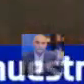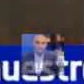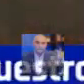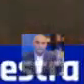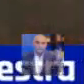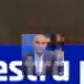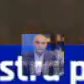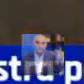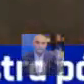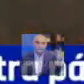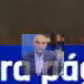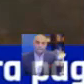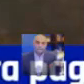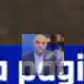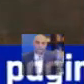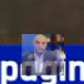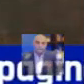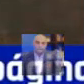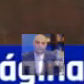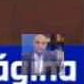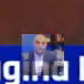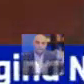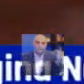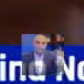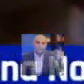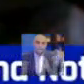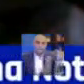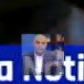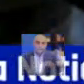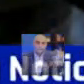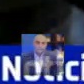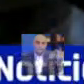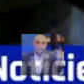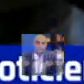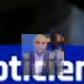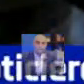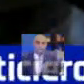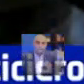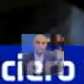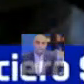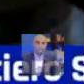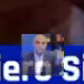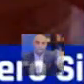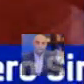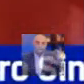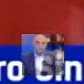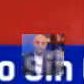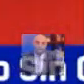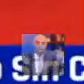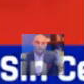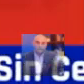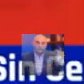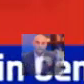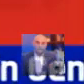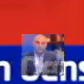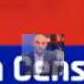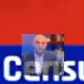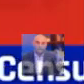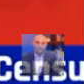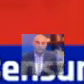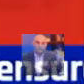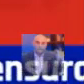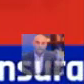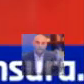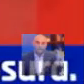los mató. Hay que recordar a este desgraciado de Felipe Calderón y su fallida guerra contra el narcotráfico, que